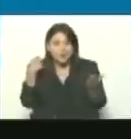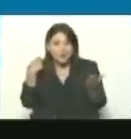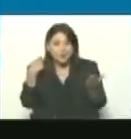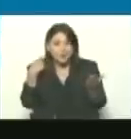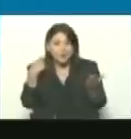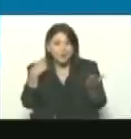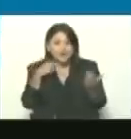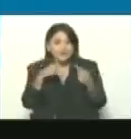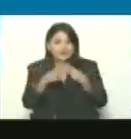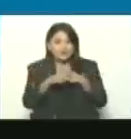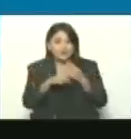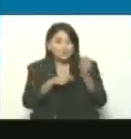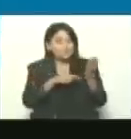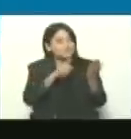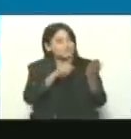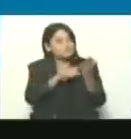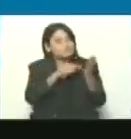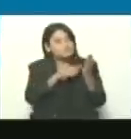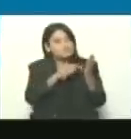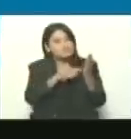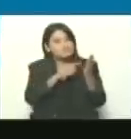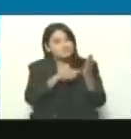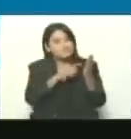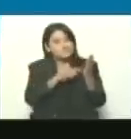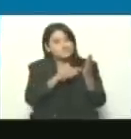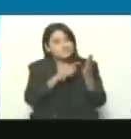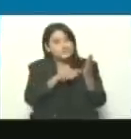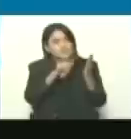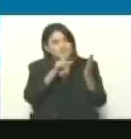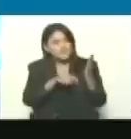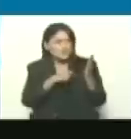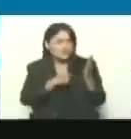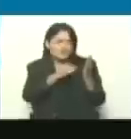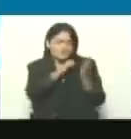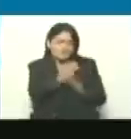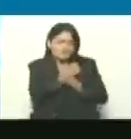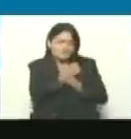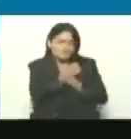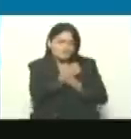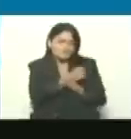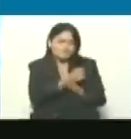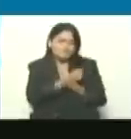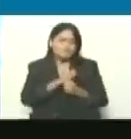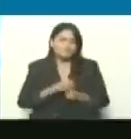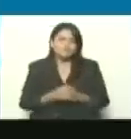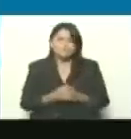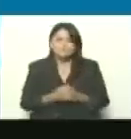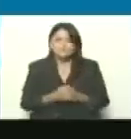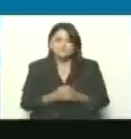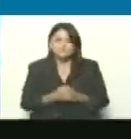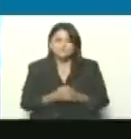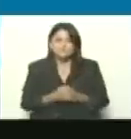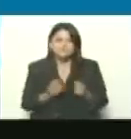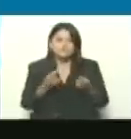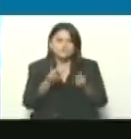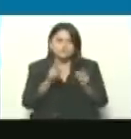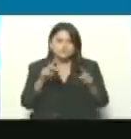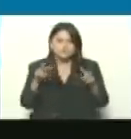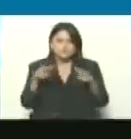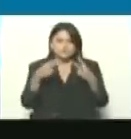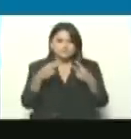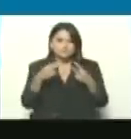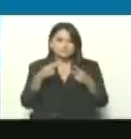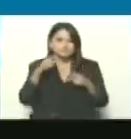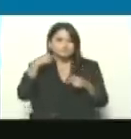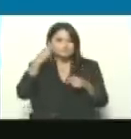en TikTok de alguien muy querido, muy conocido. Yo pido a todos los que van a ver el video